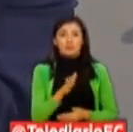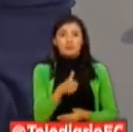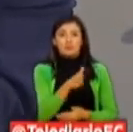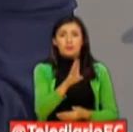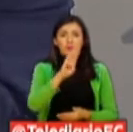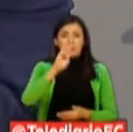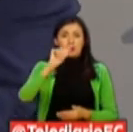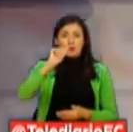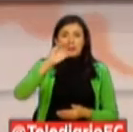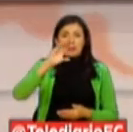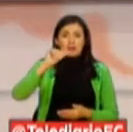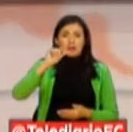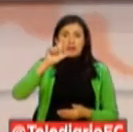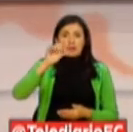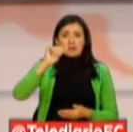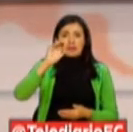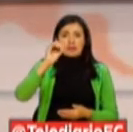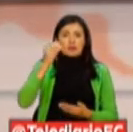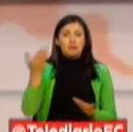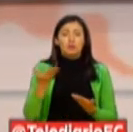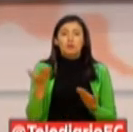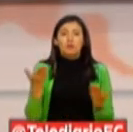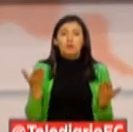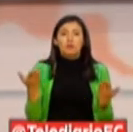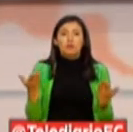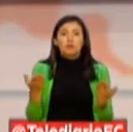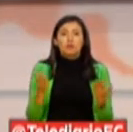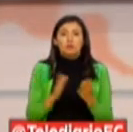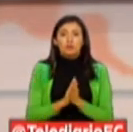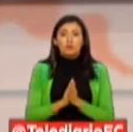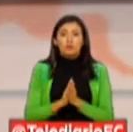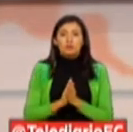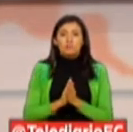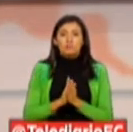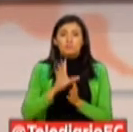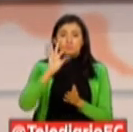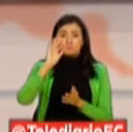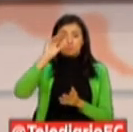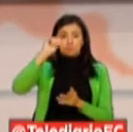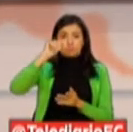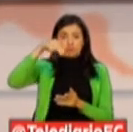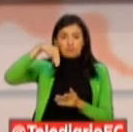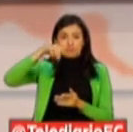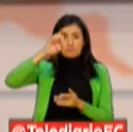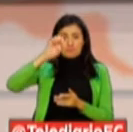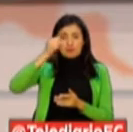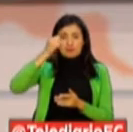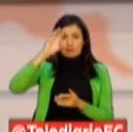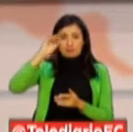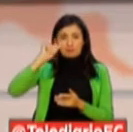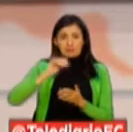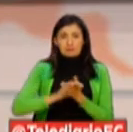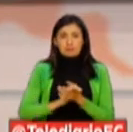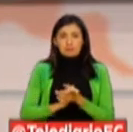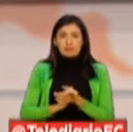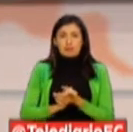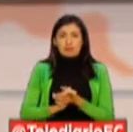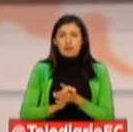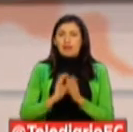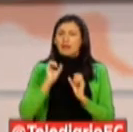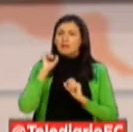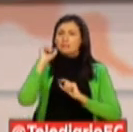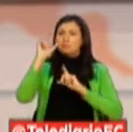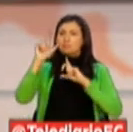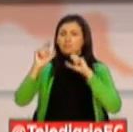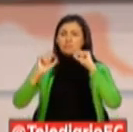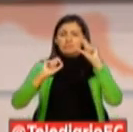se Bueno, el bacalao, la fanesca era un plato de costo del